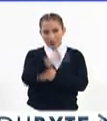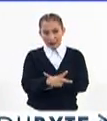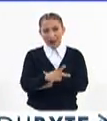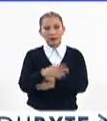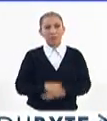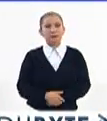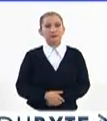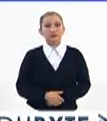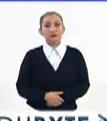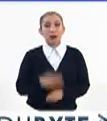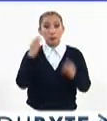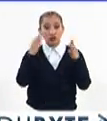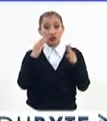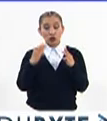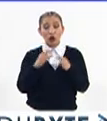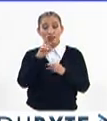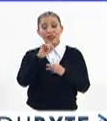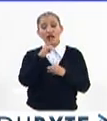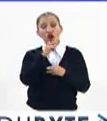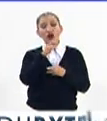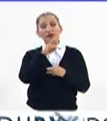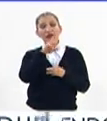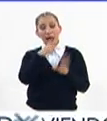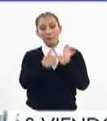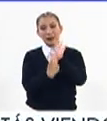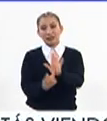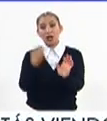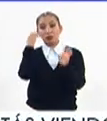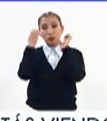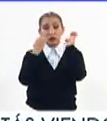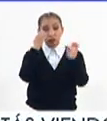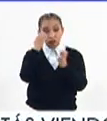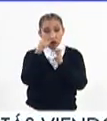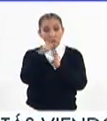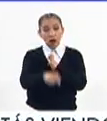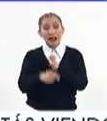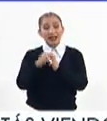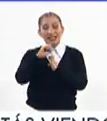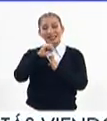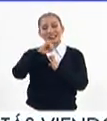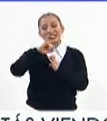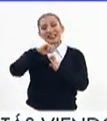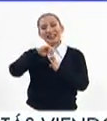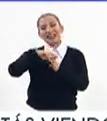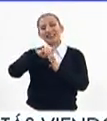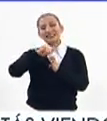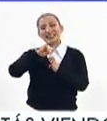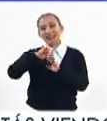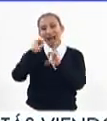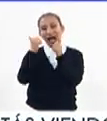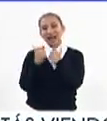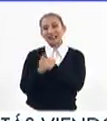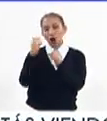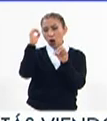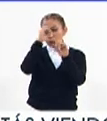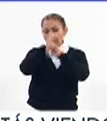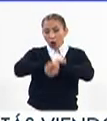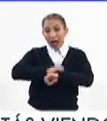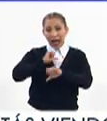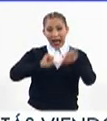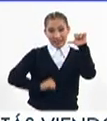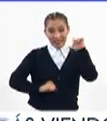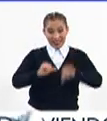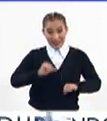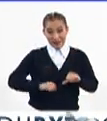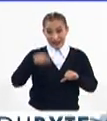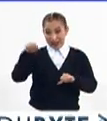México, el Museo Mural Diego Rivera presentó la exposición Sinestesia y Artisteando a Oscuras, actividad